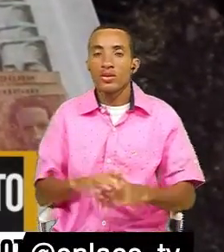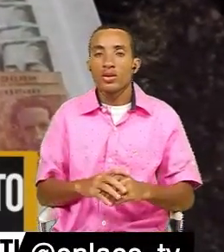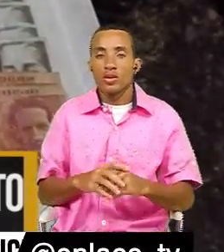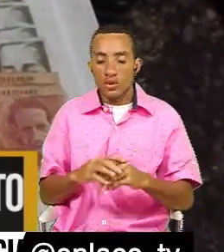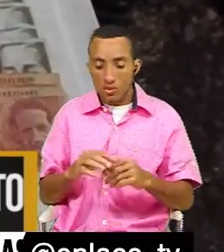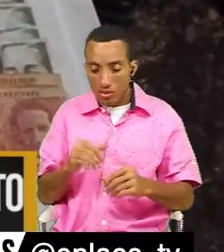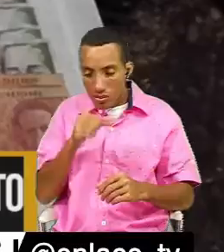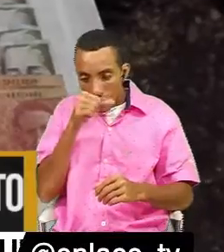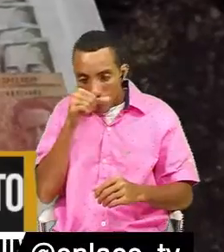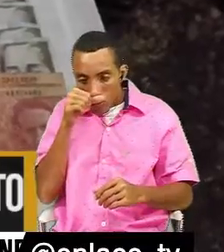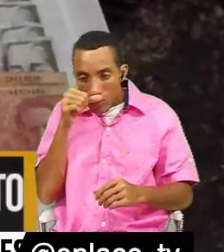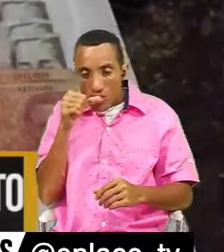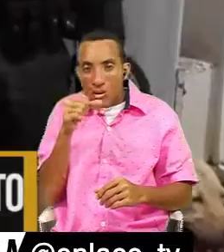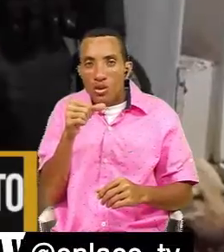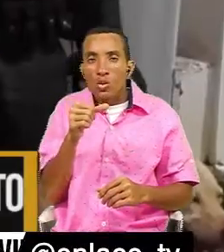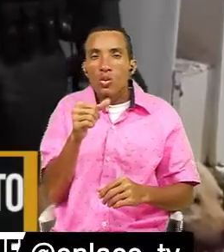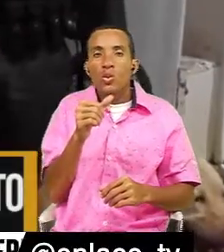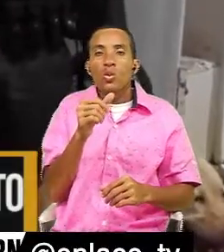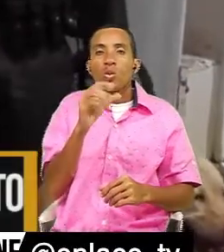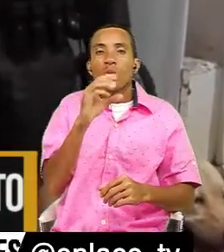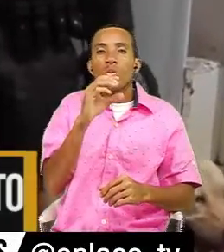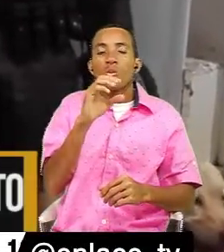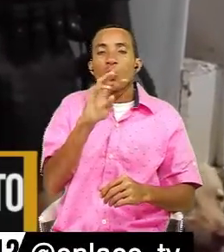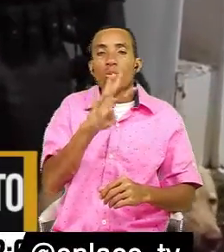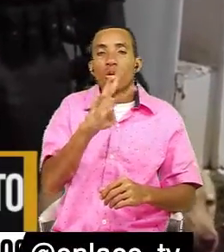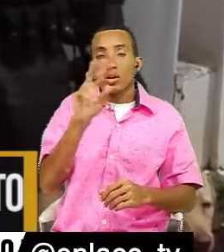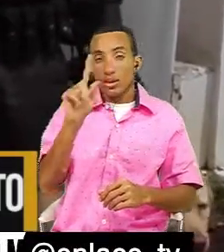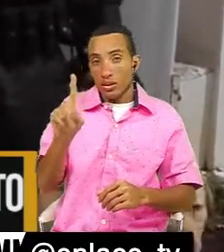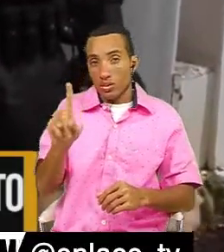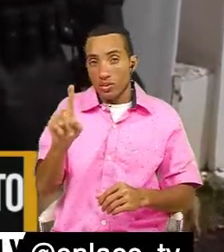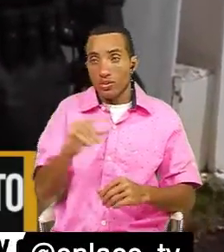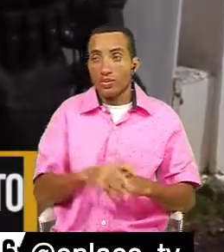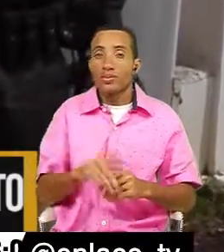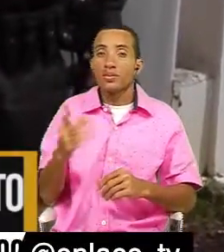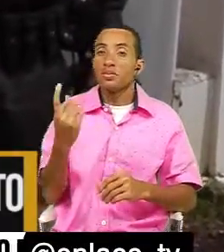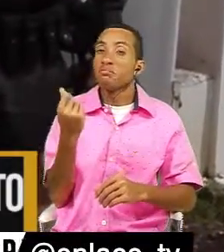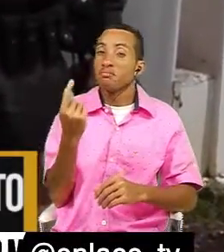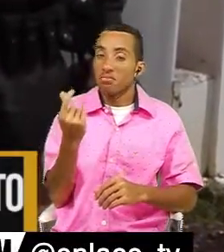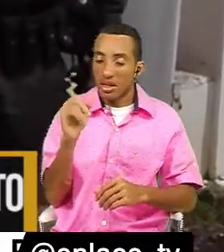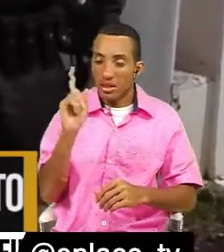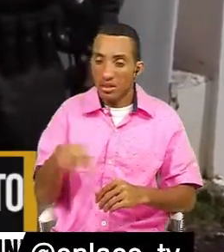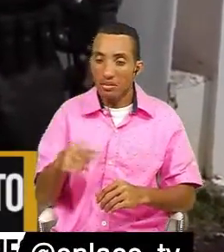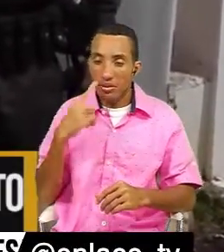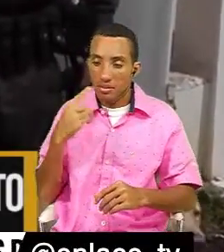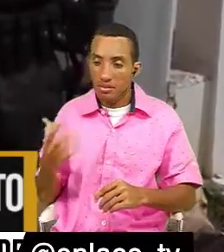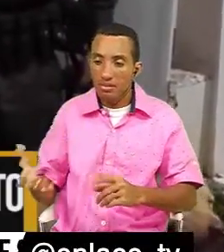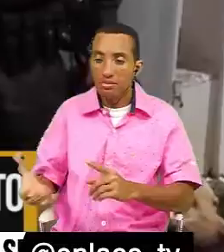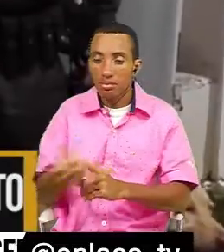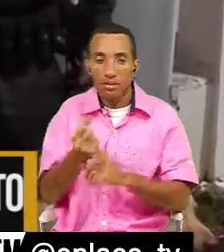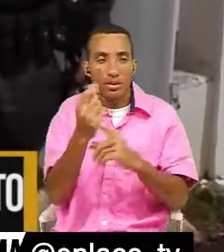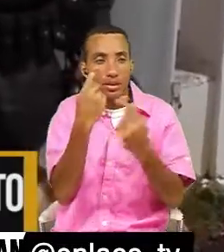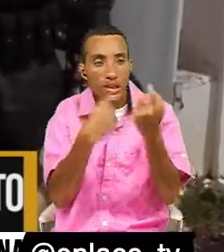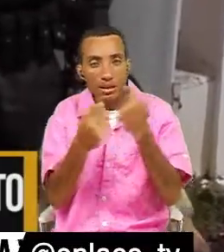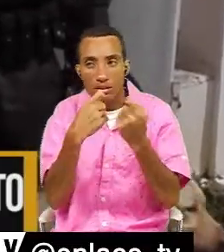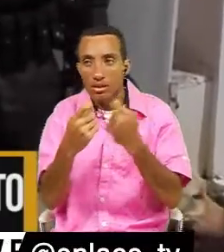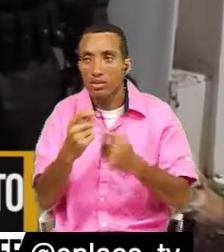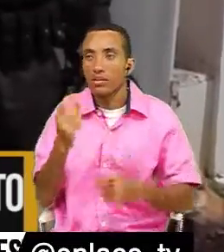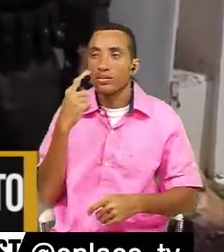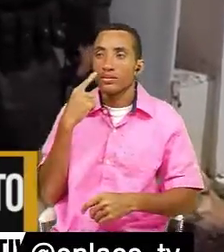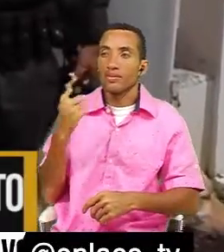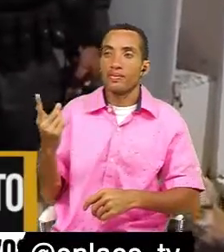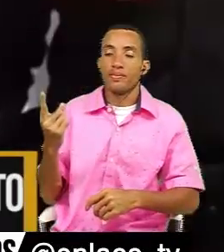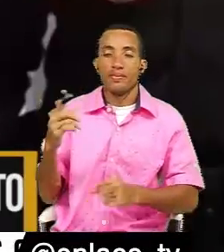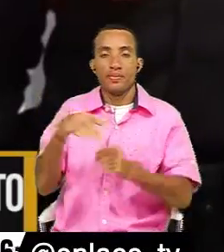y 225 mil pesos en efectivo, producto, al parecer, según las autoridades, de la venta de los estupefacientes en esta zona de la Comuna